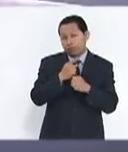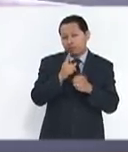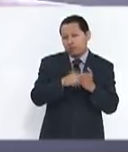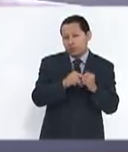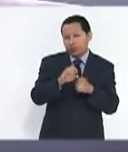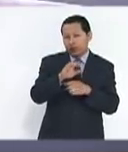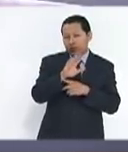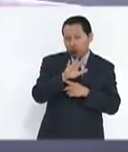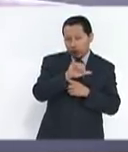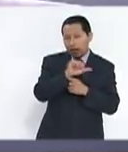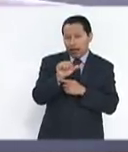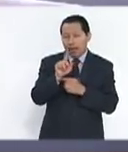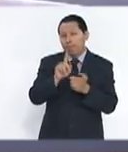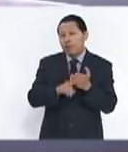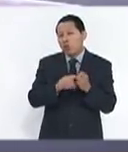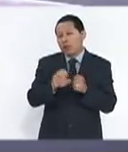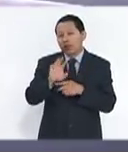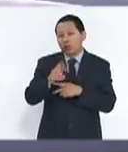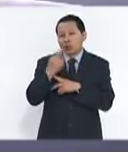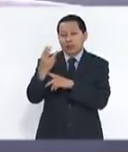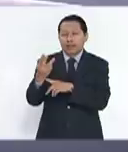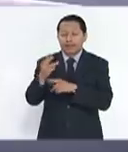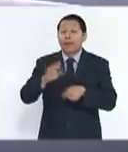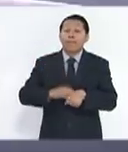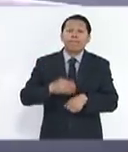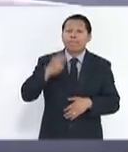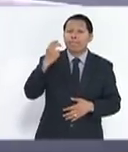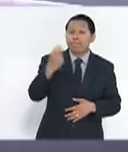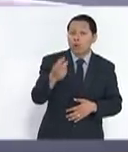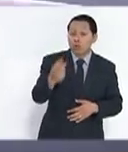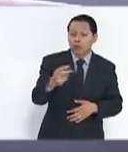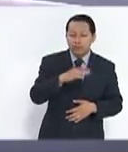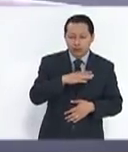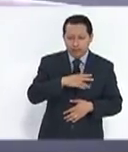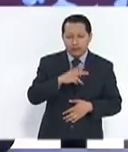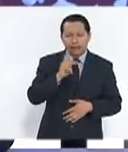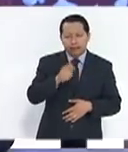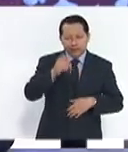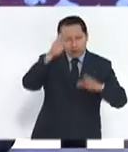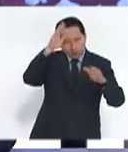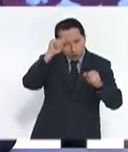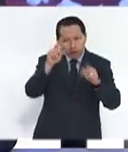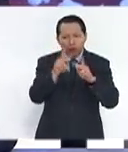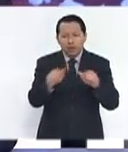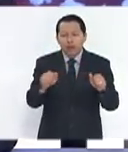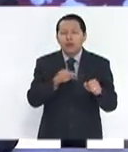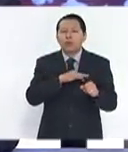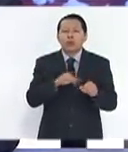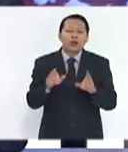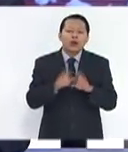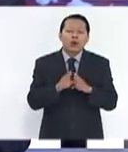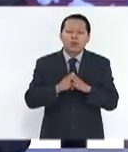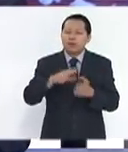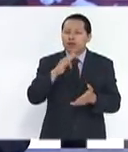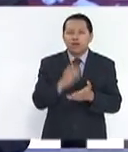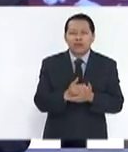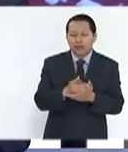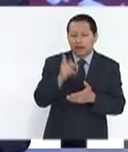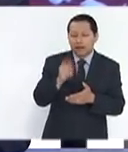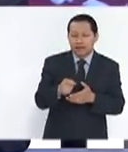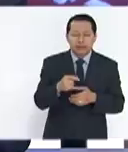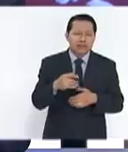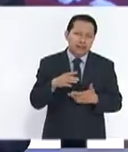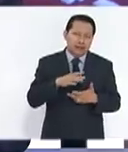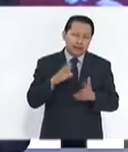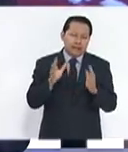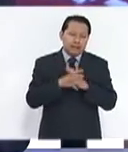a 1953, pero es por eso que se habla de la búsqueda de un acuerdo de paz que ponga fin realmente a una guerra